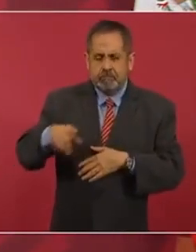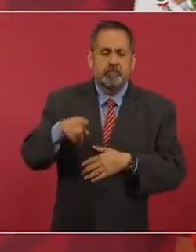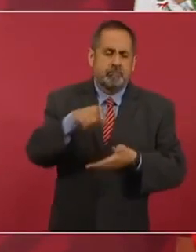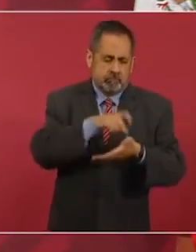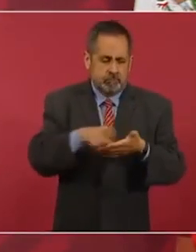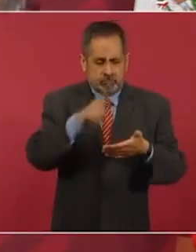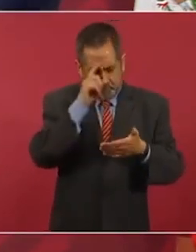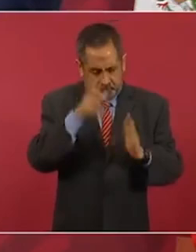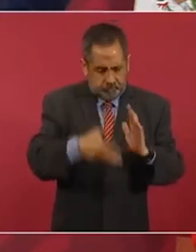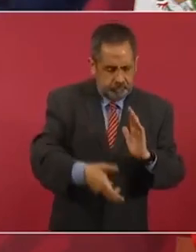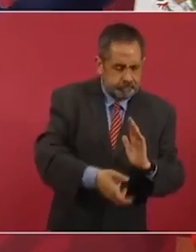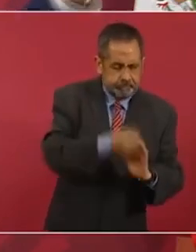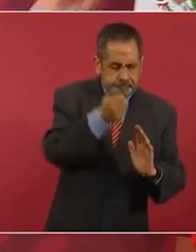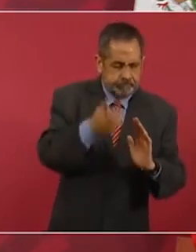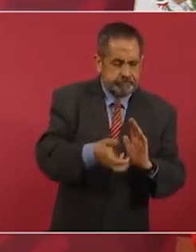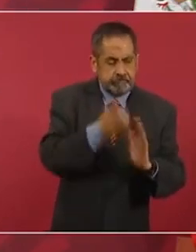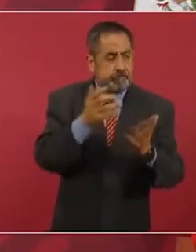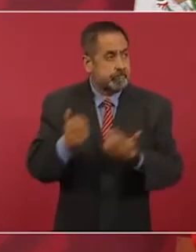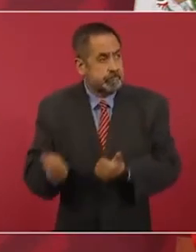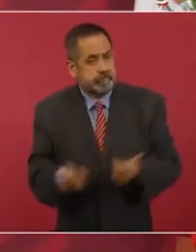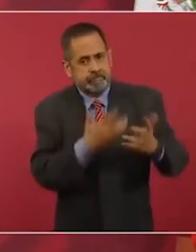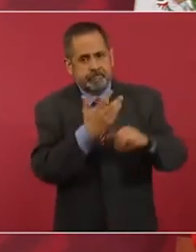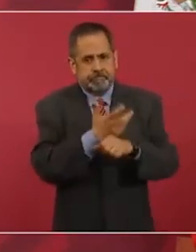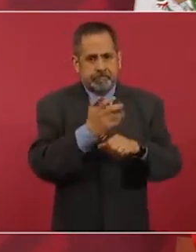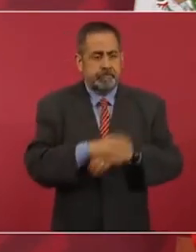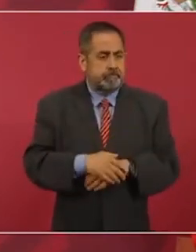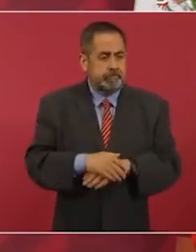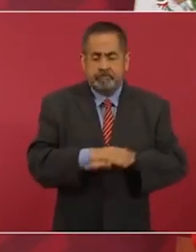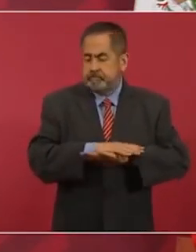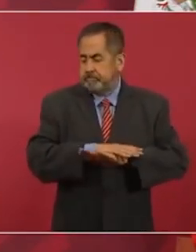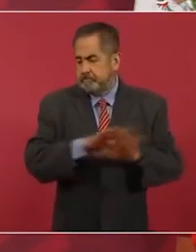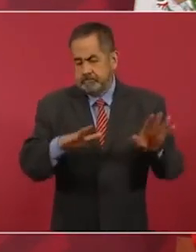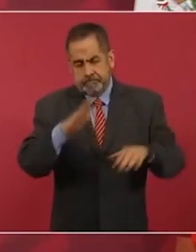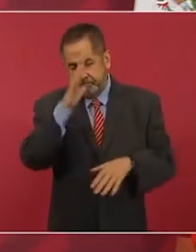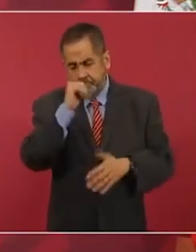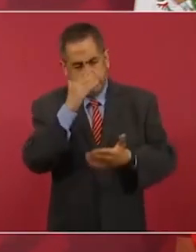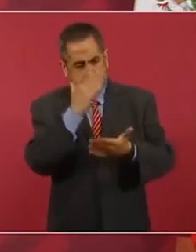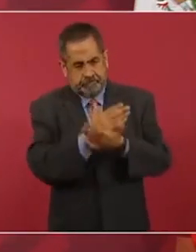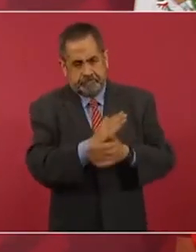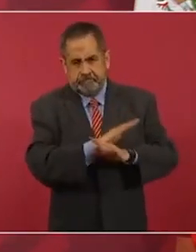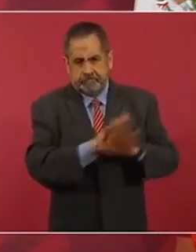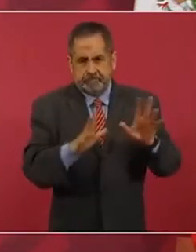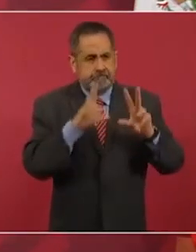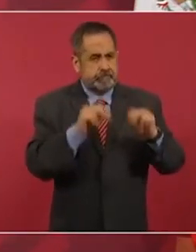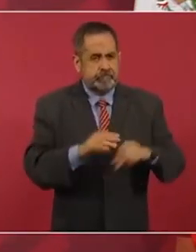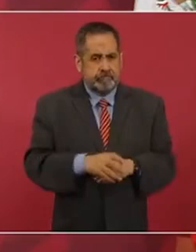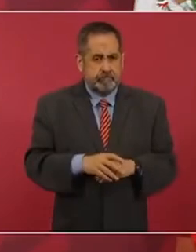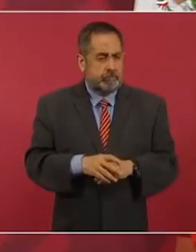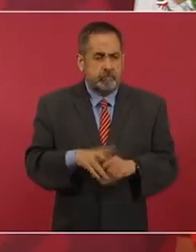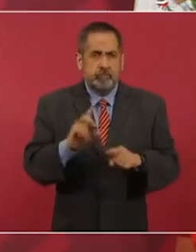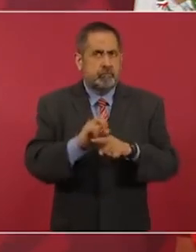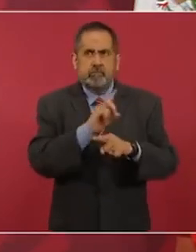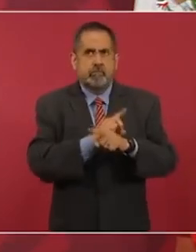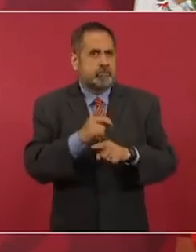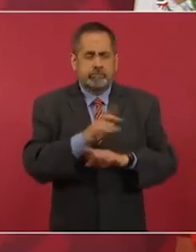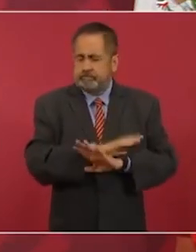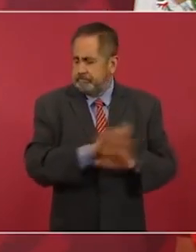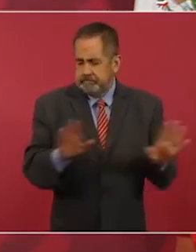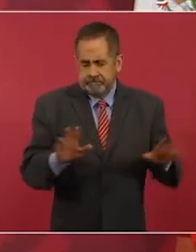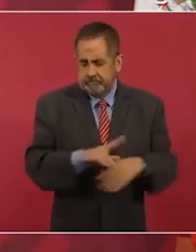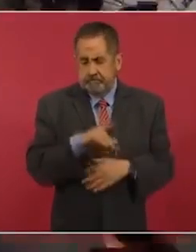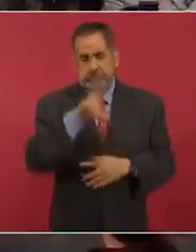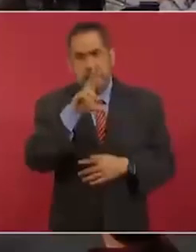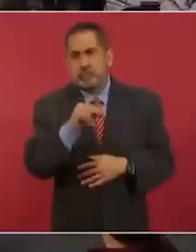material, llevar el material a Estados Unidos, eso ya no se puede hacer ahora, no se debió hacer nunca, no se